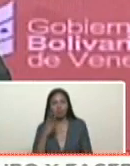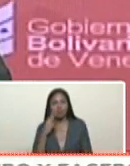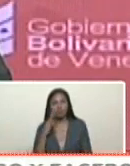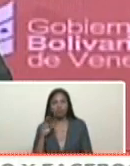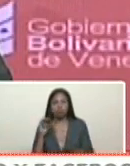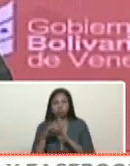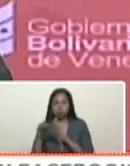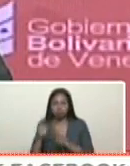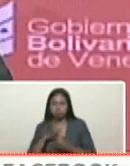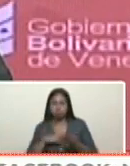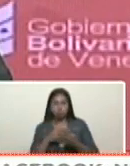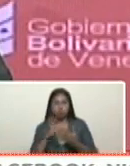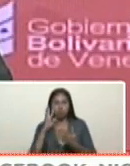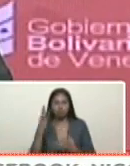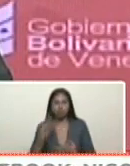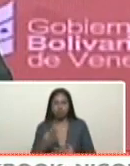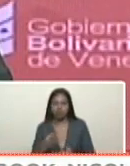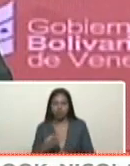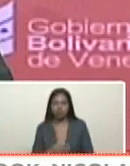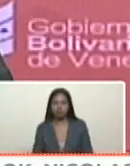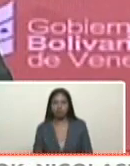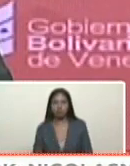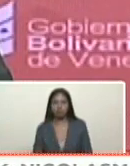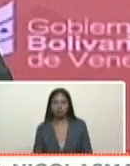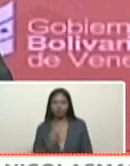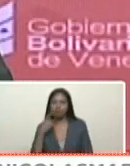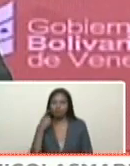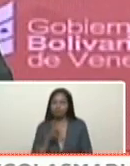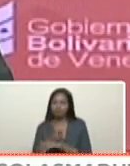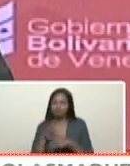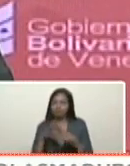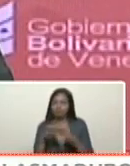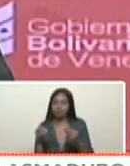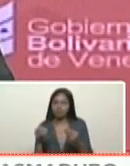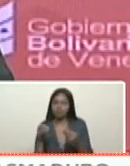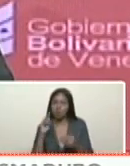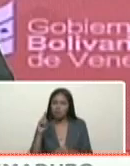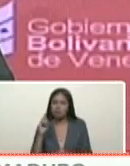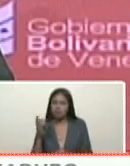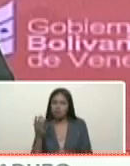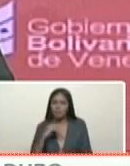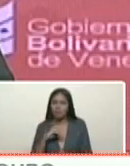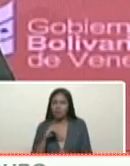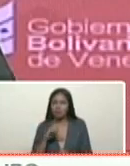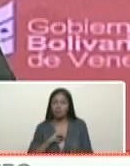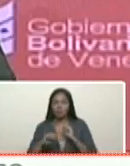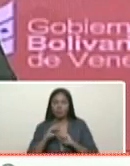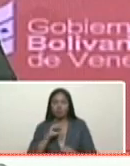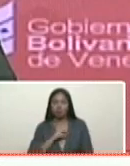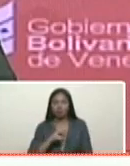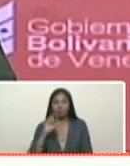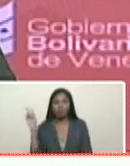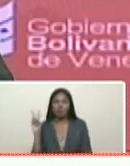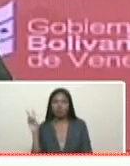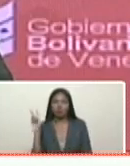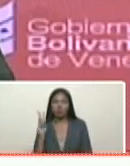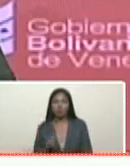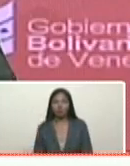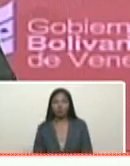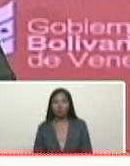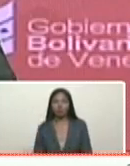metodología oficial, obligatoria y necesaria del movimiento Somos